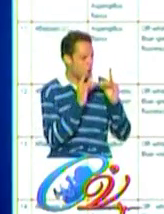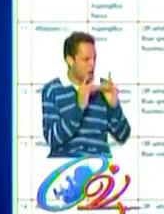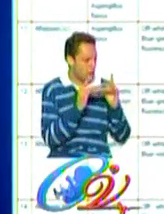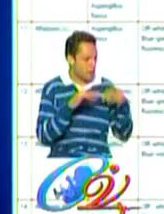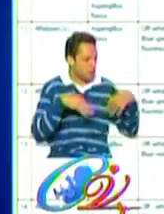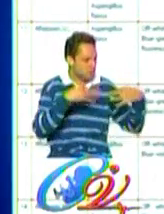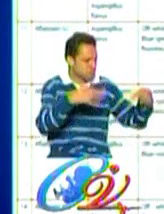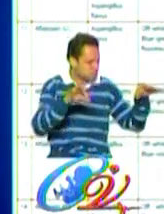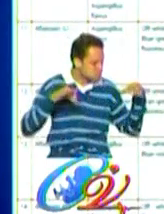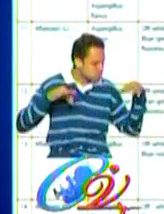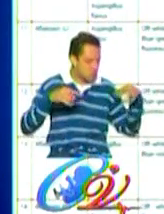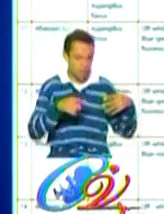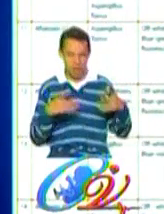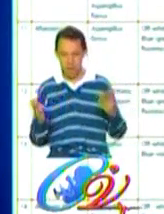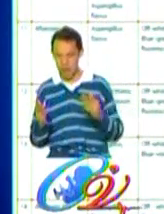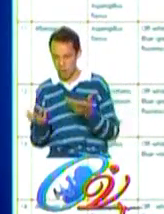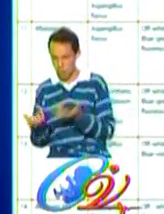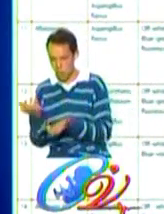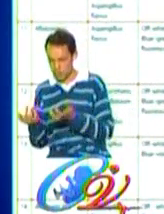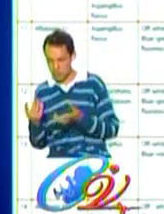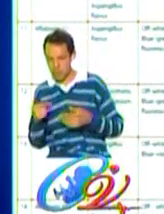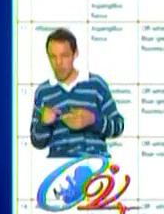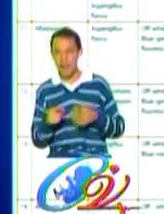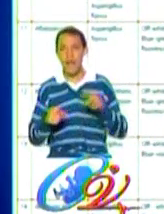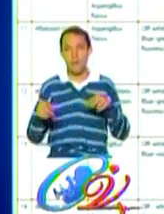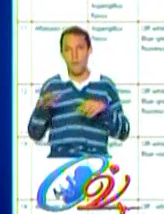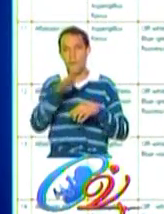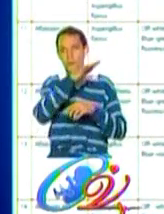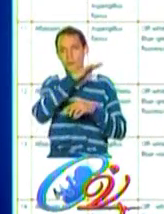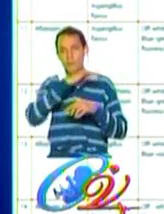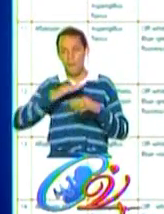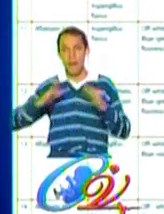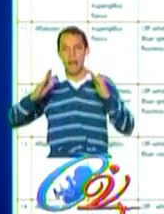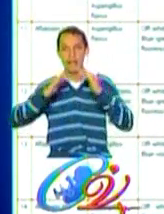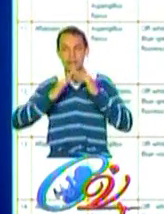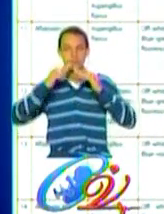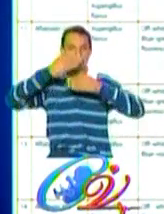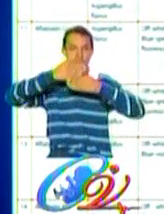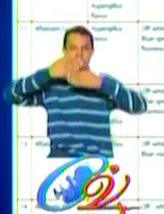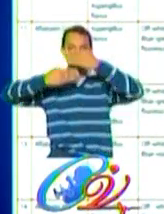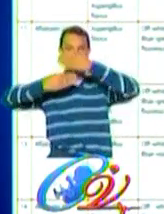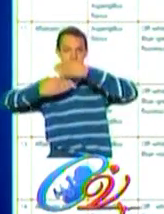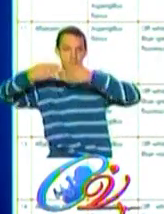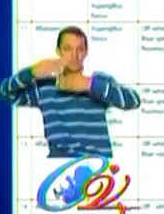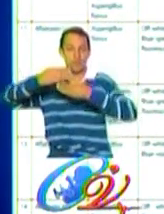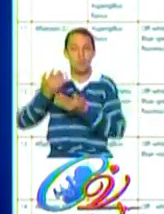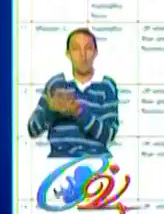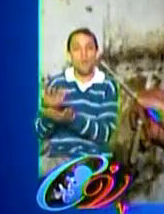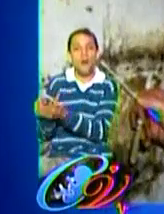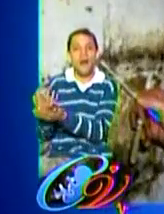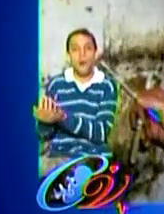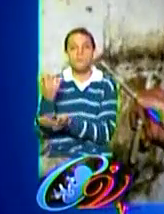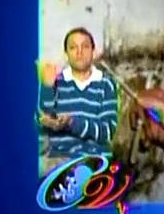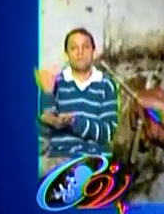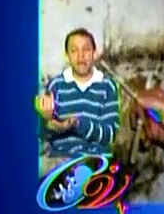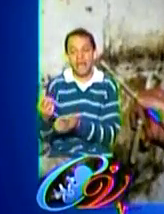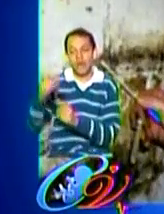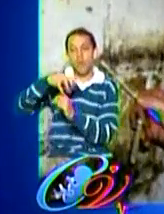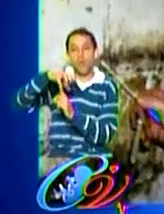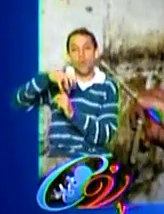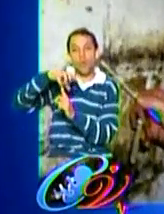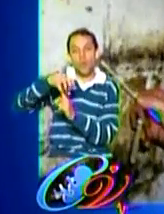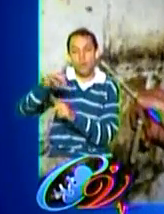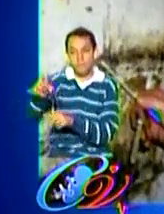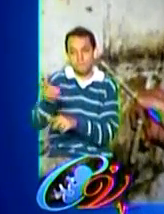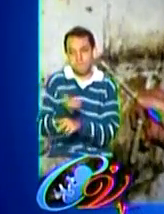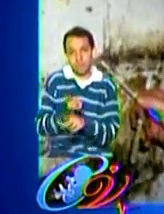toxinas pues como en el componente de las paredes, ¿cierto?, por la humedad. Entonces en ellos obviamente hacemos que